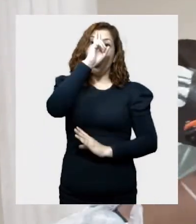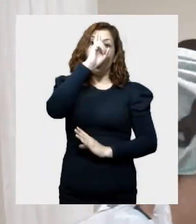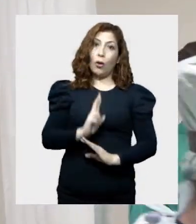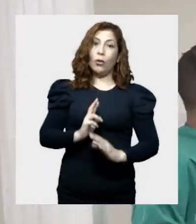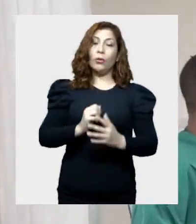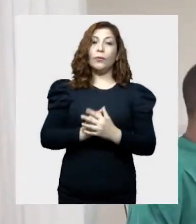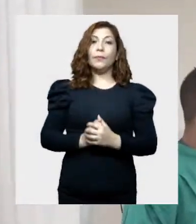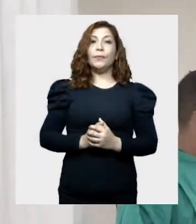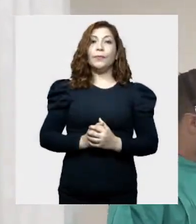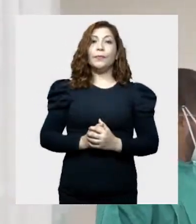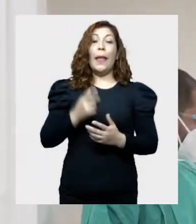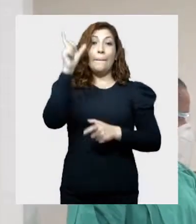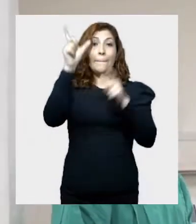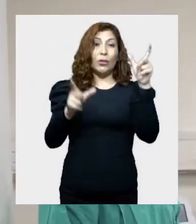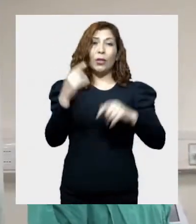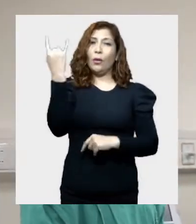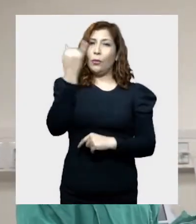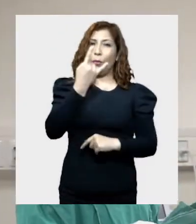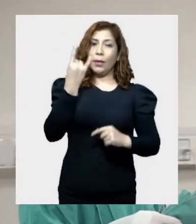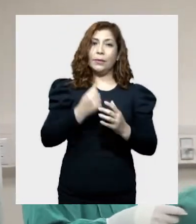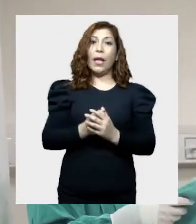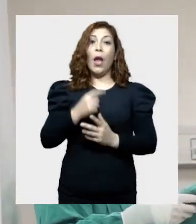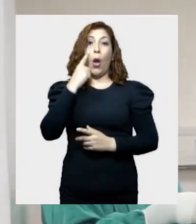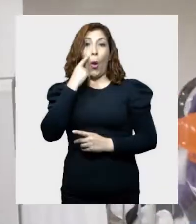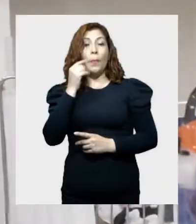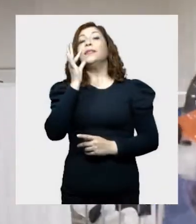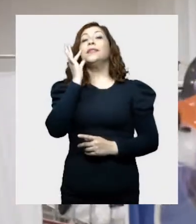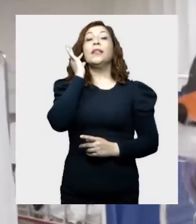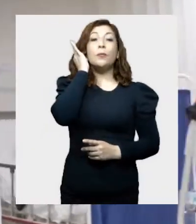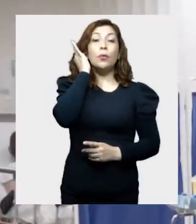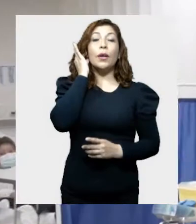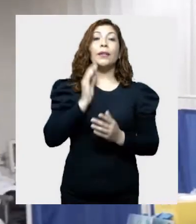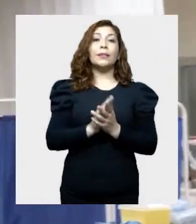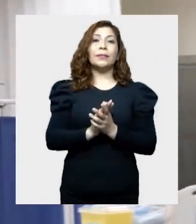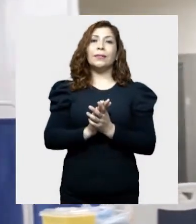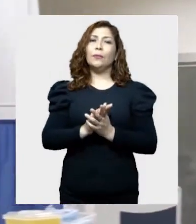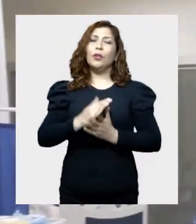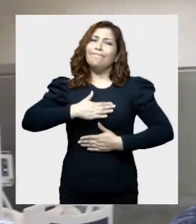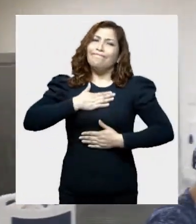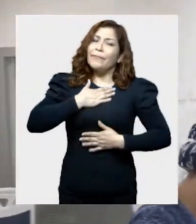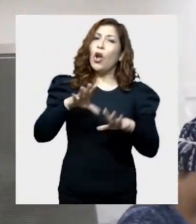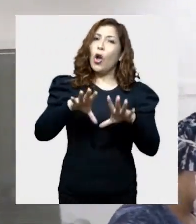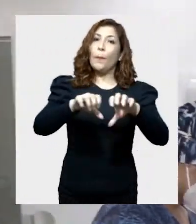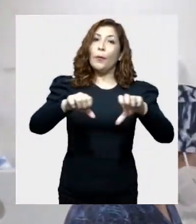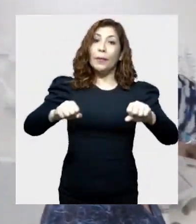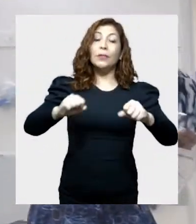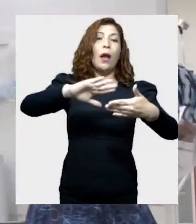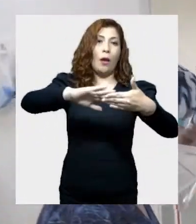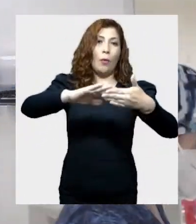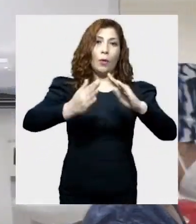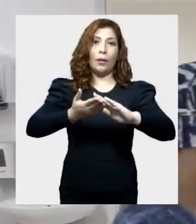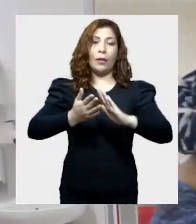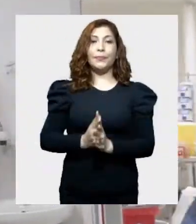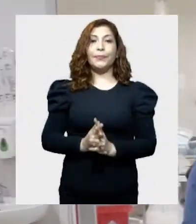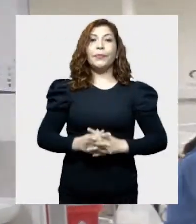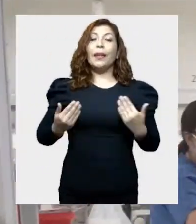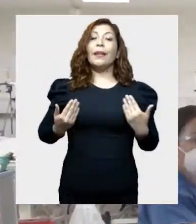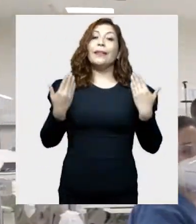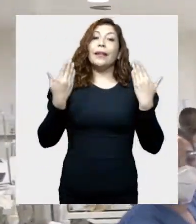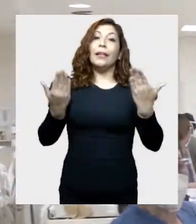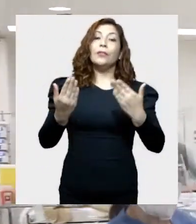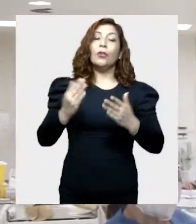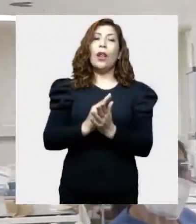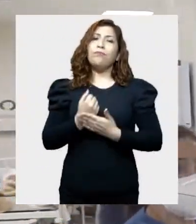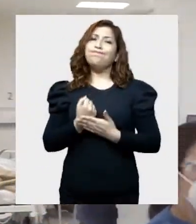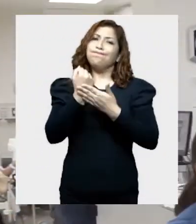jugado por el personal de urgencia, hombres y mujeres con un alto sentido del compromiso hacia la comunidad, entregando los primeros